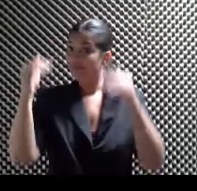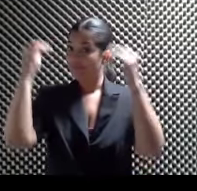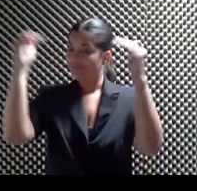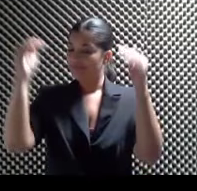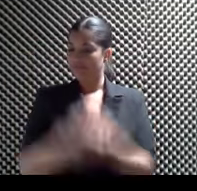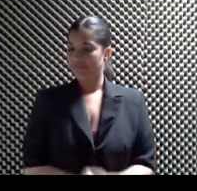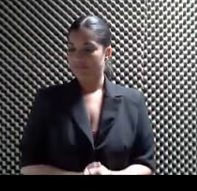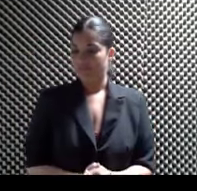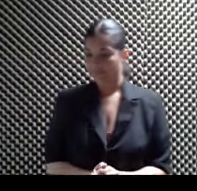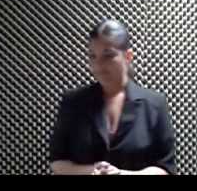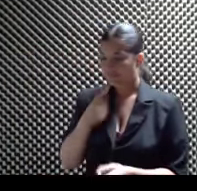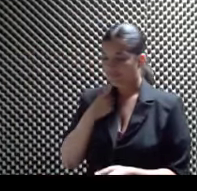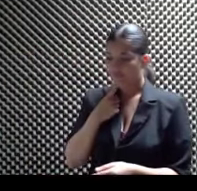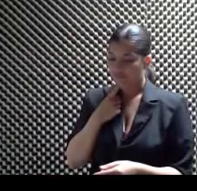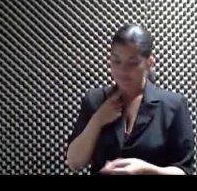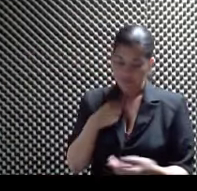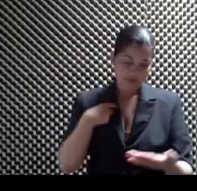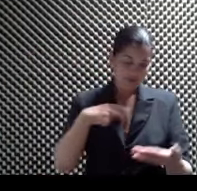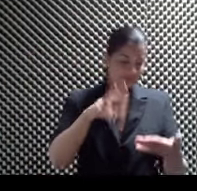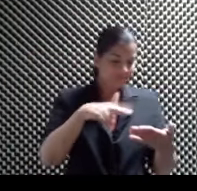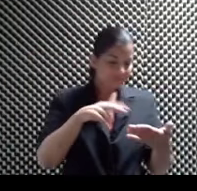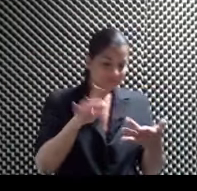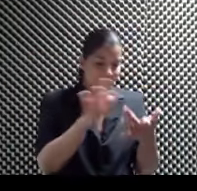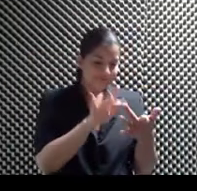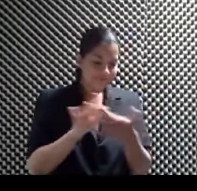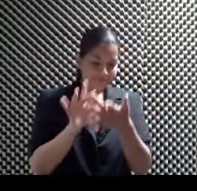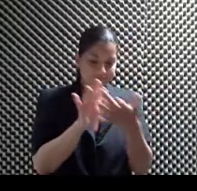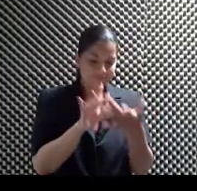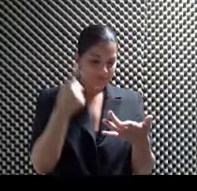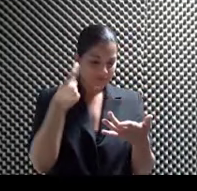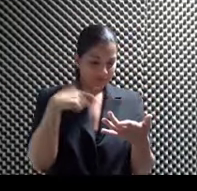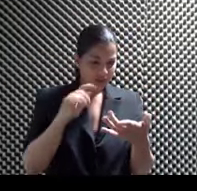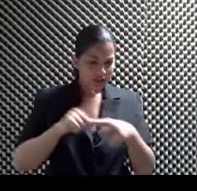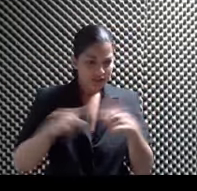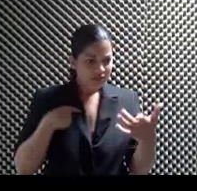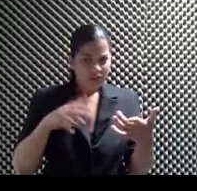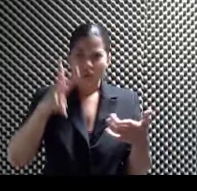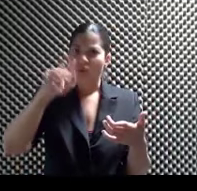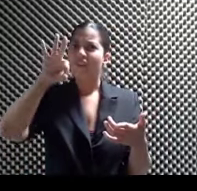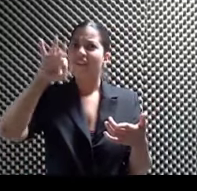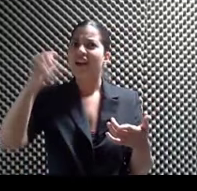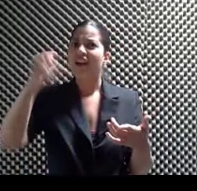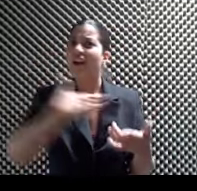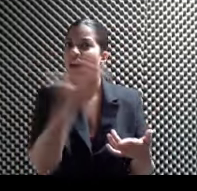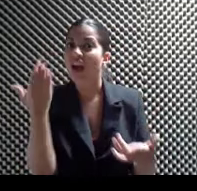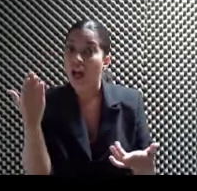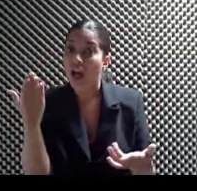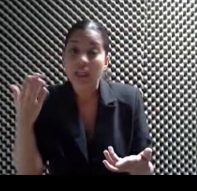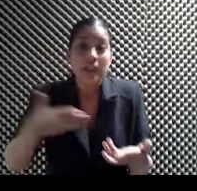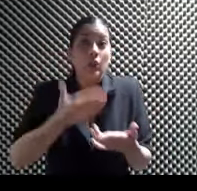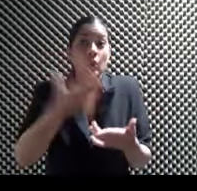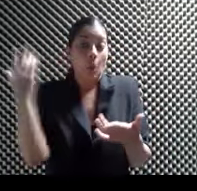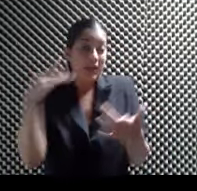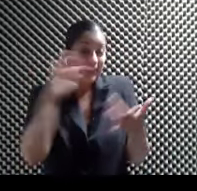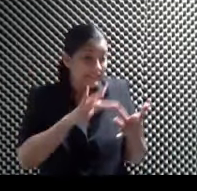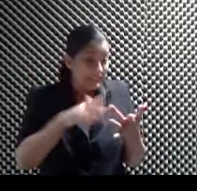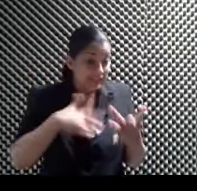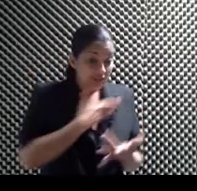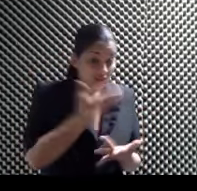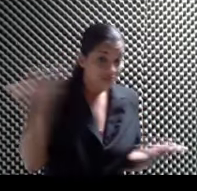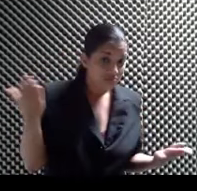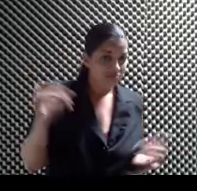Chequea En Lo Que Lleguen Mesero Me Conecto Con El Internet Adiós Aquí No Hay Wi-Fi Si No Tengo Wi-Fi No Tengo Internet